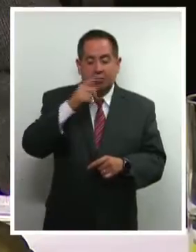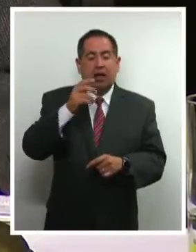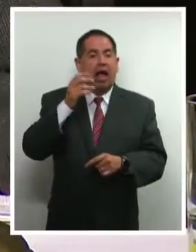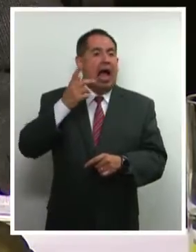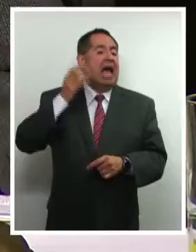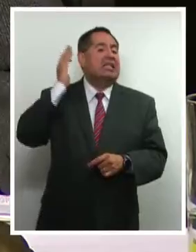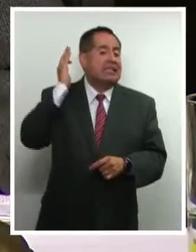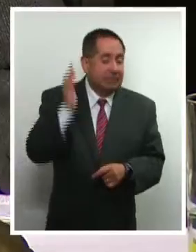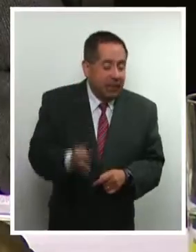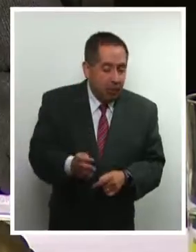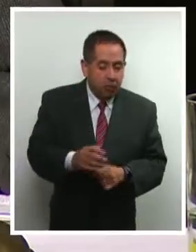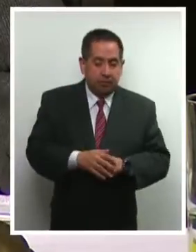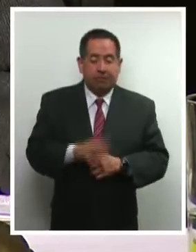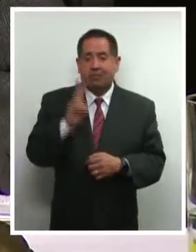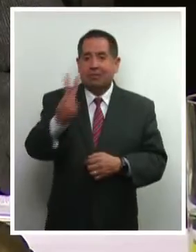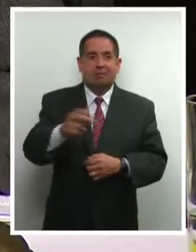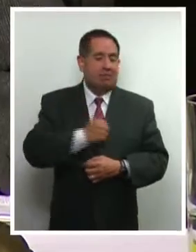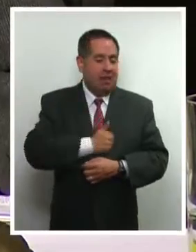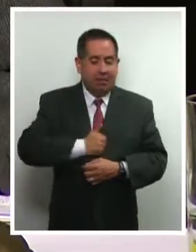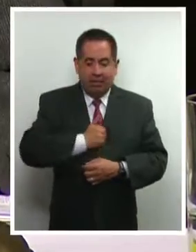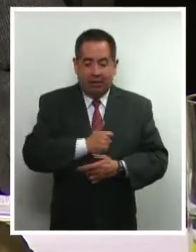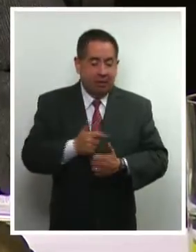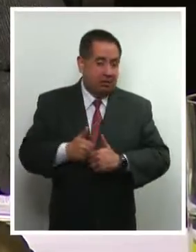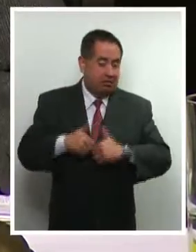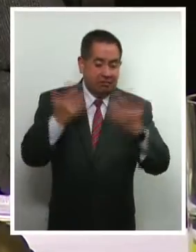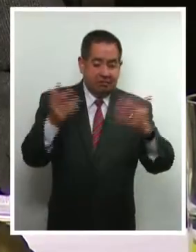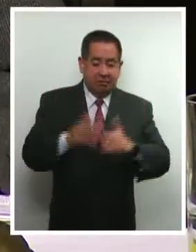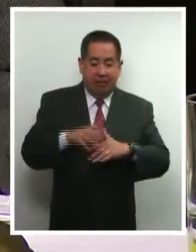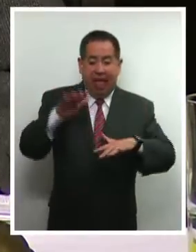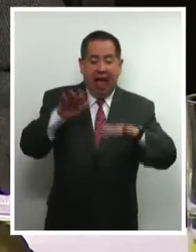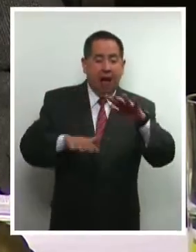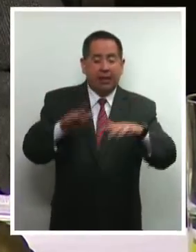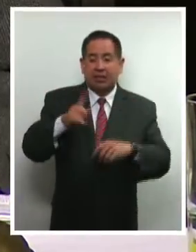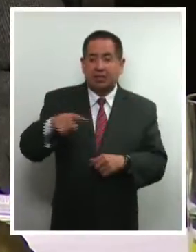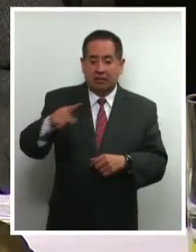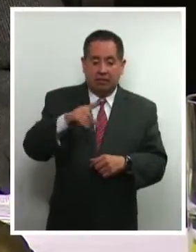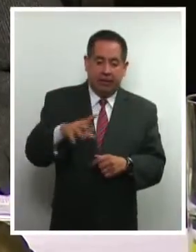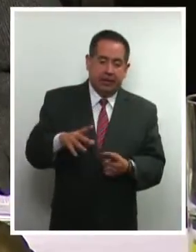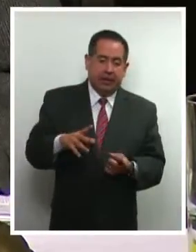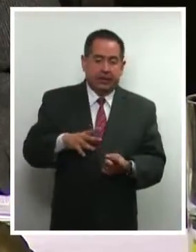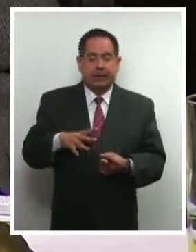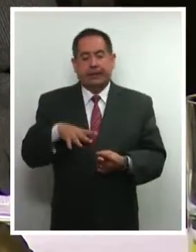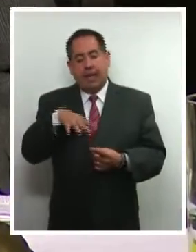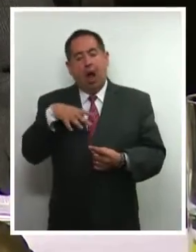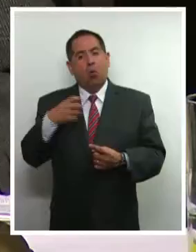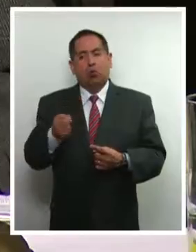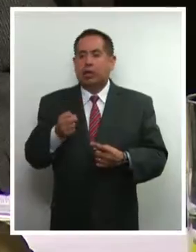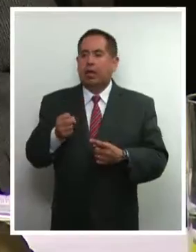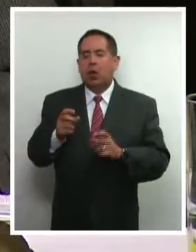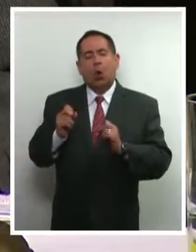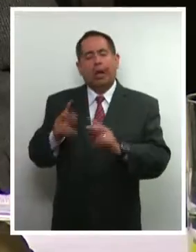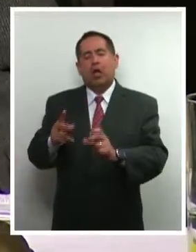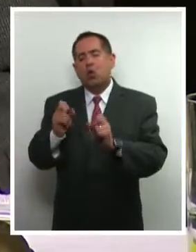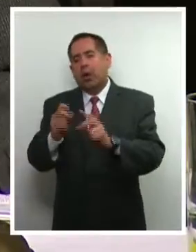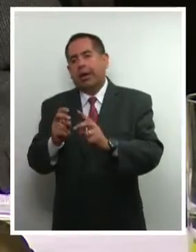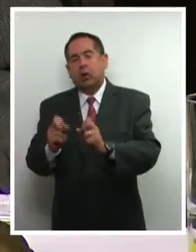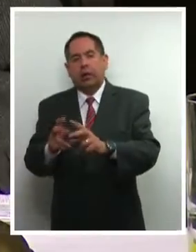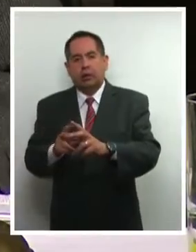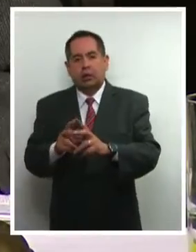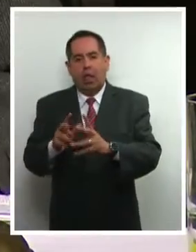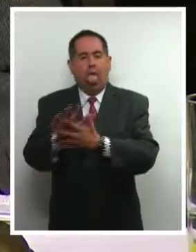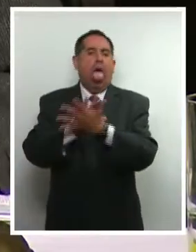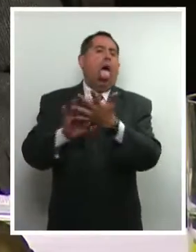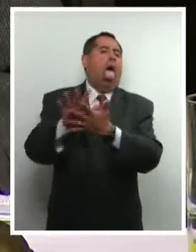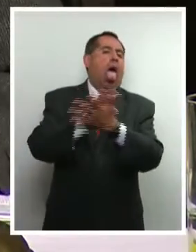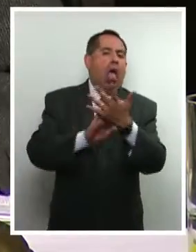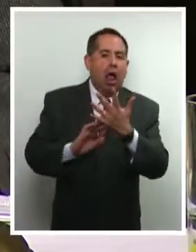procedimiento. Lamentablemente, a veces el abuso en las prácticas parlamentarias distorsiona